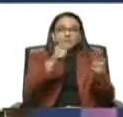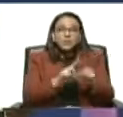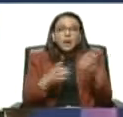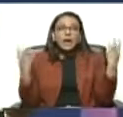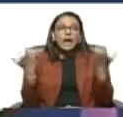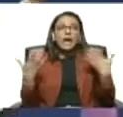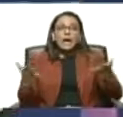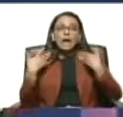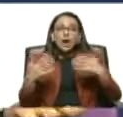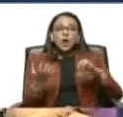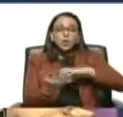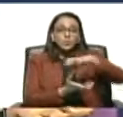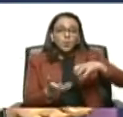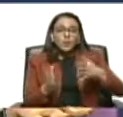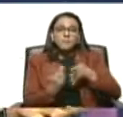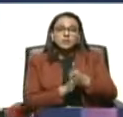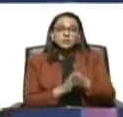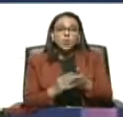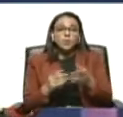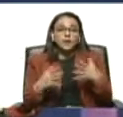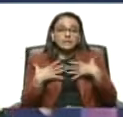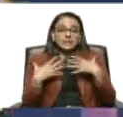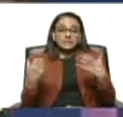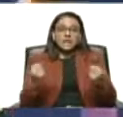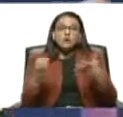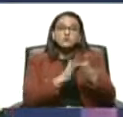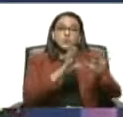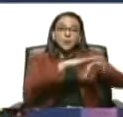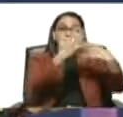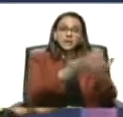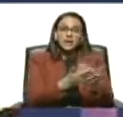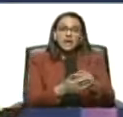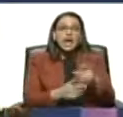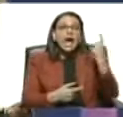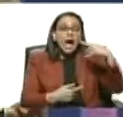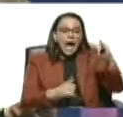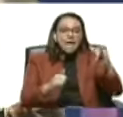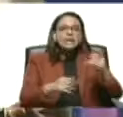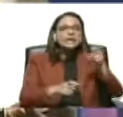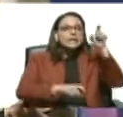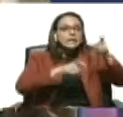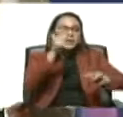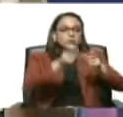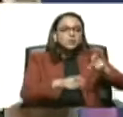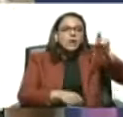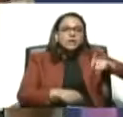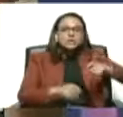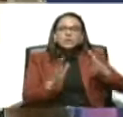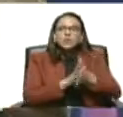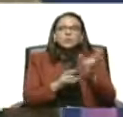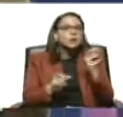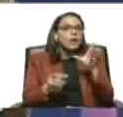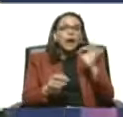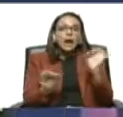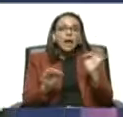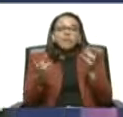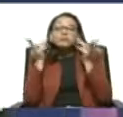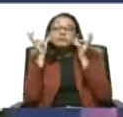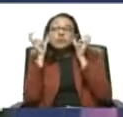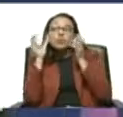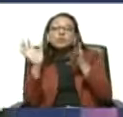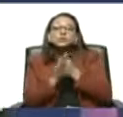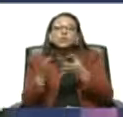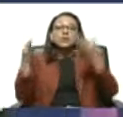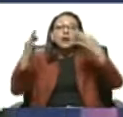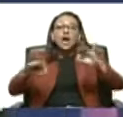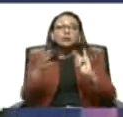atendieron las necesidades de los pueblos, que nunca atendieron también los derechos de la naturaleza. Así que en ese orden